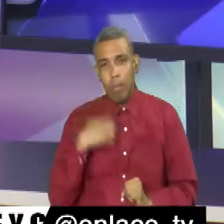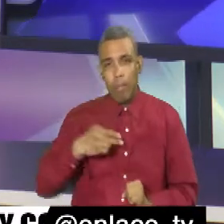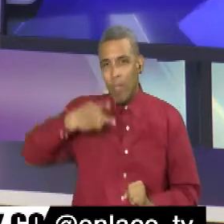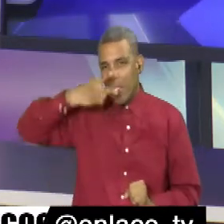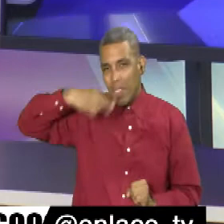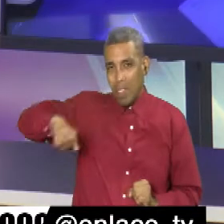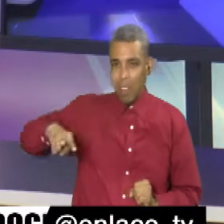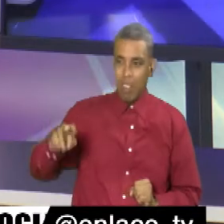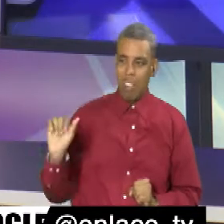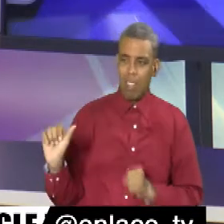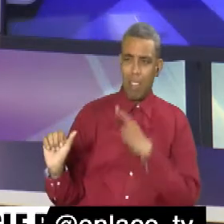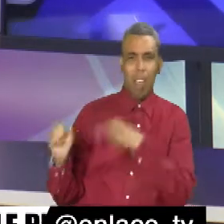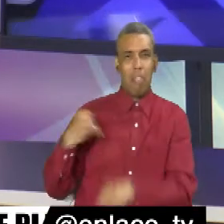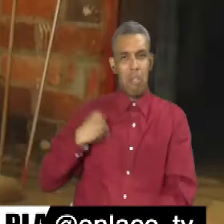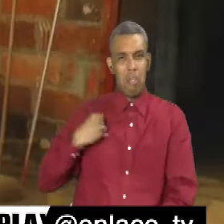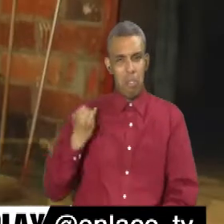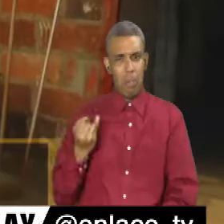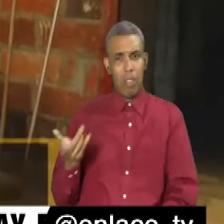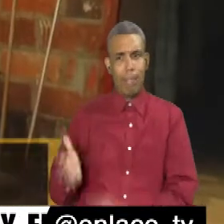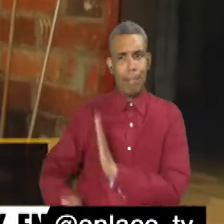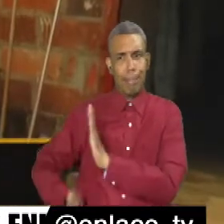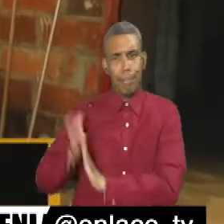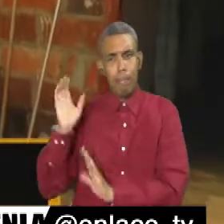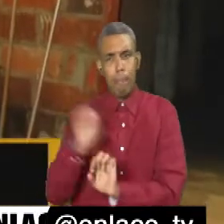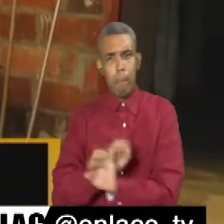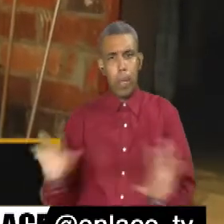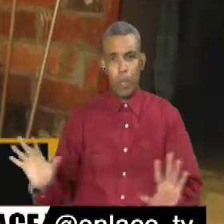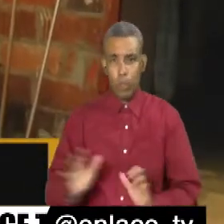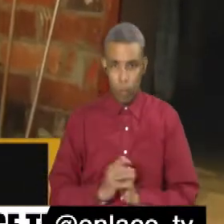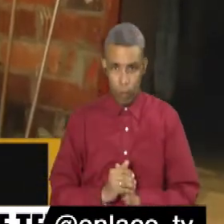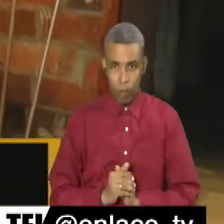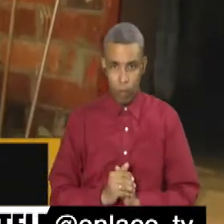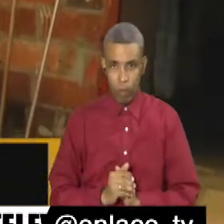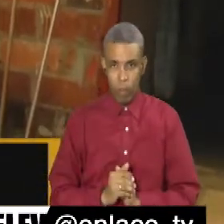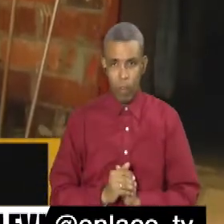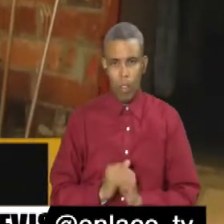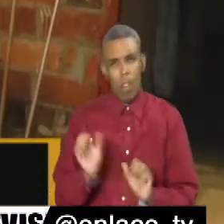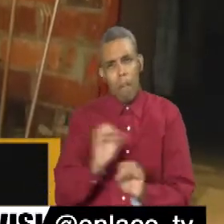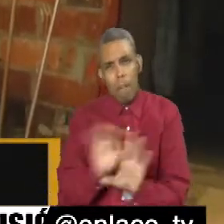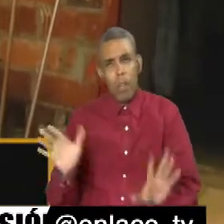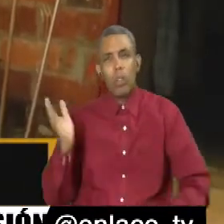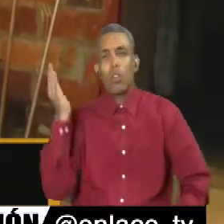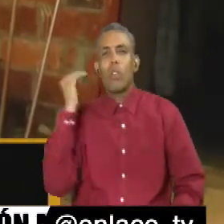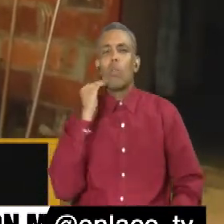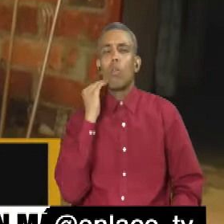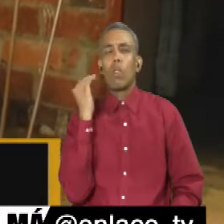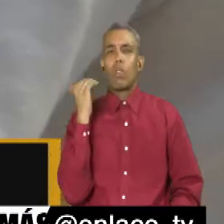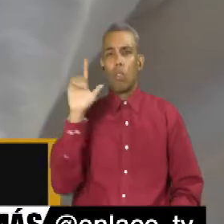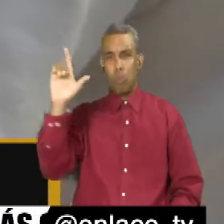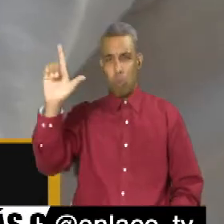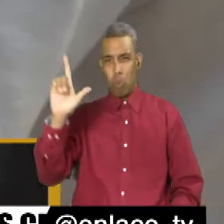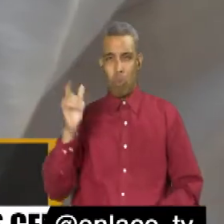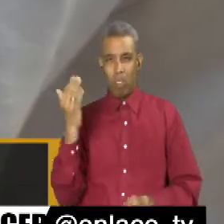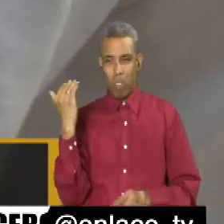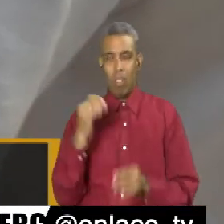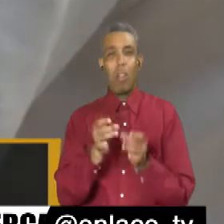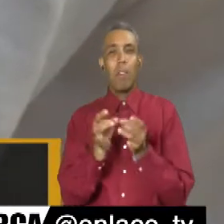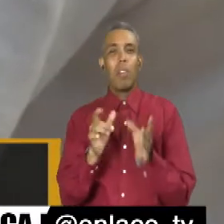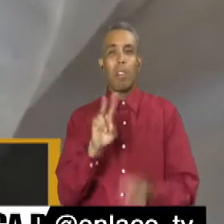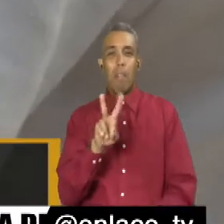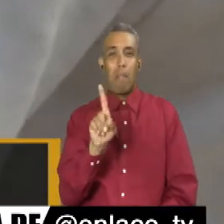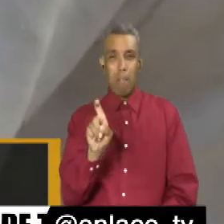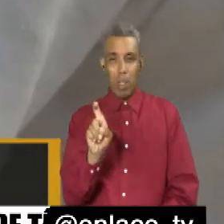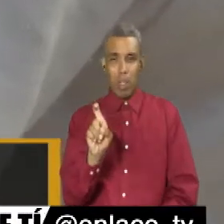27 de junio. La joven de 13 años desapareció el lunes 26 de julio en horas de la madrugada cuando salió de su casa a escondidas de su